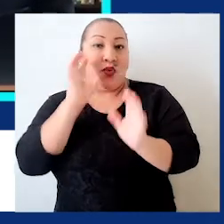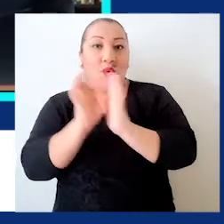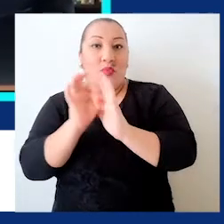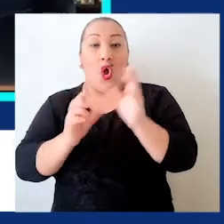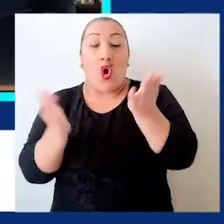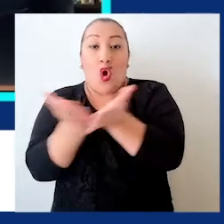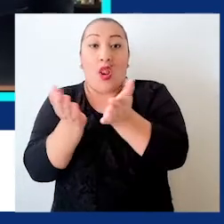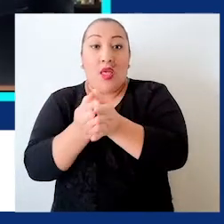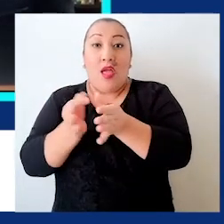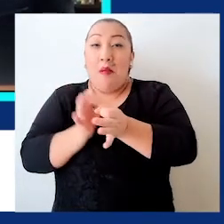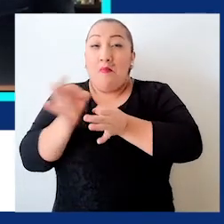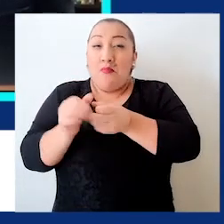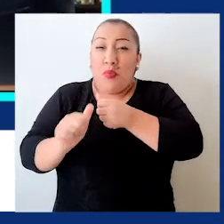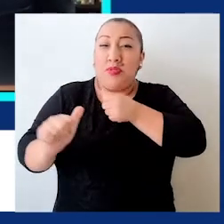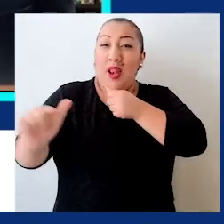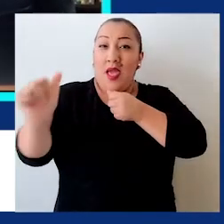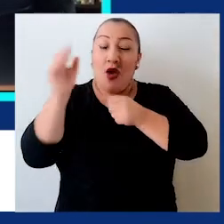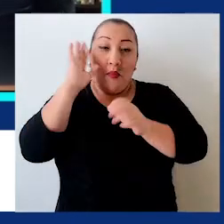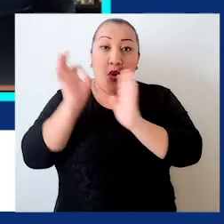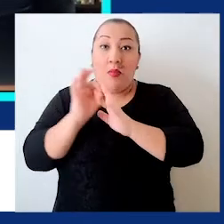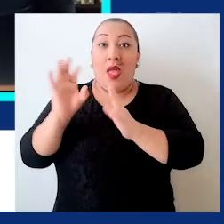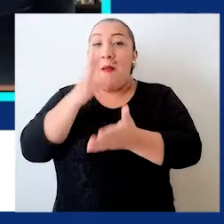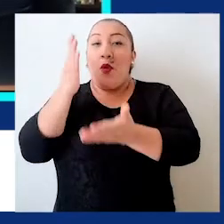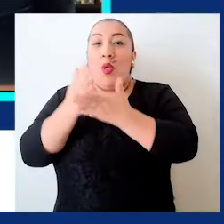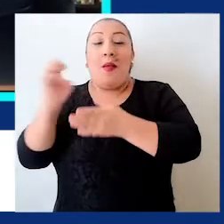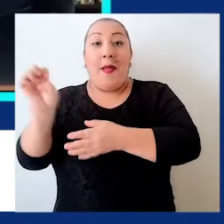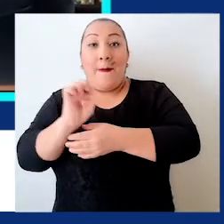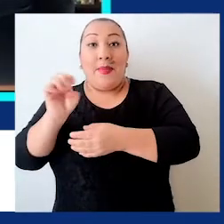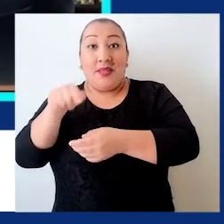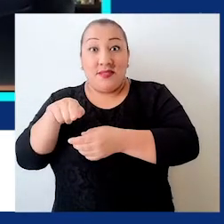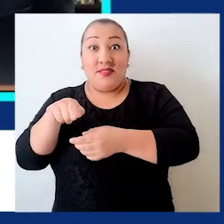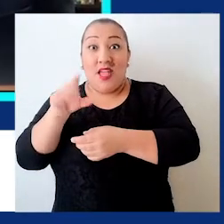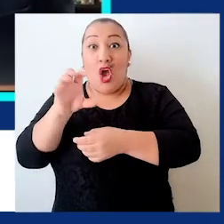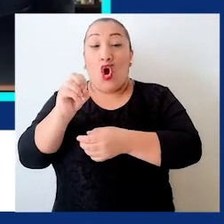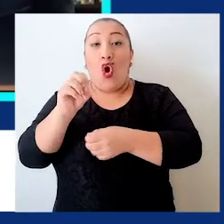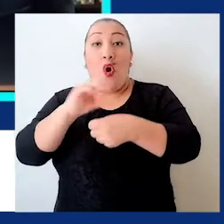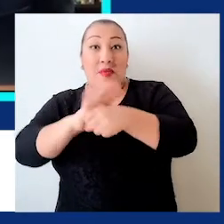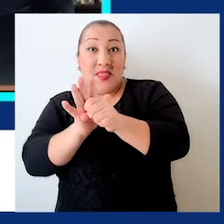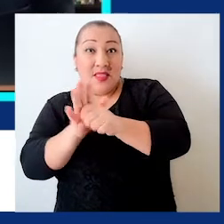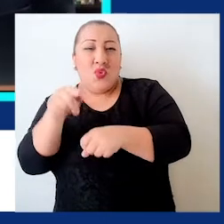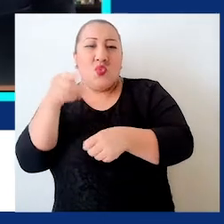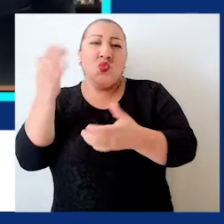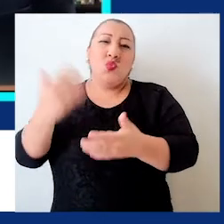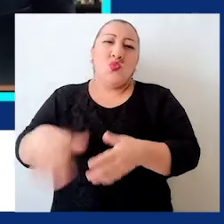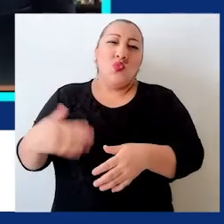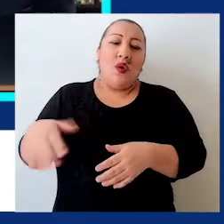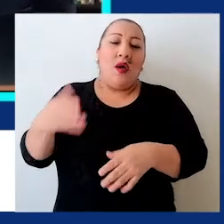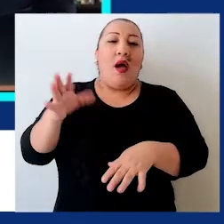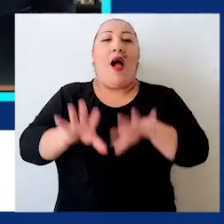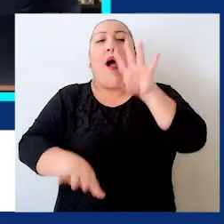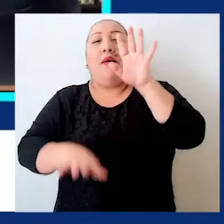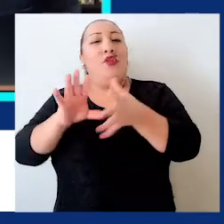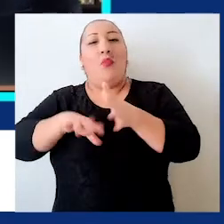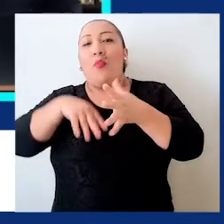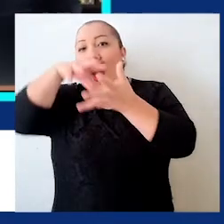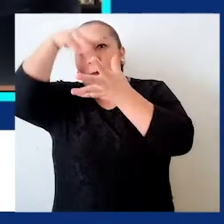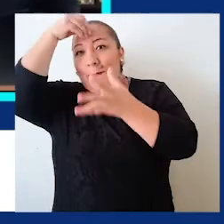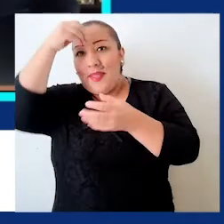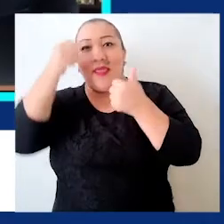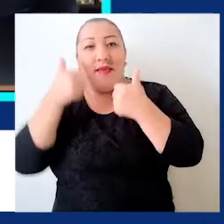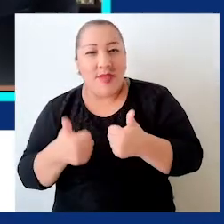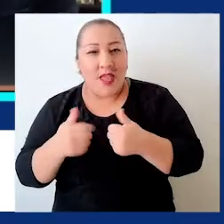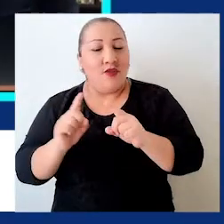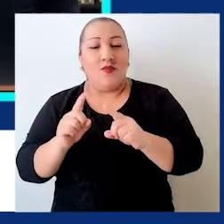rurales y más en contexto de emergencia sanitaria, dificulta el proceso de aprendizajes. De acuerdo